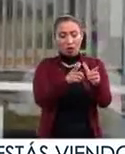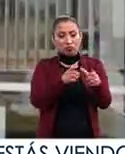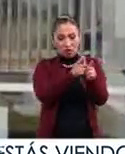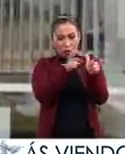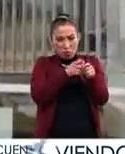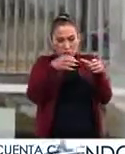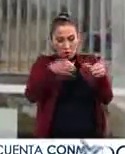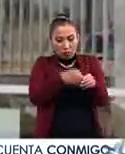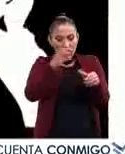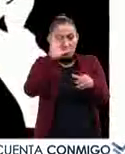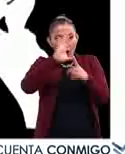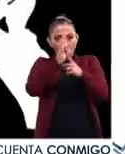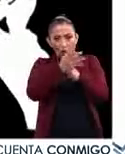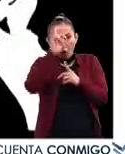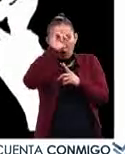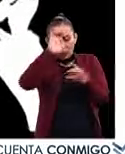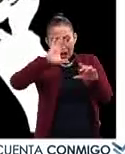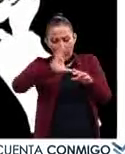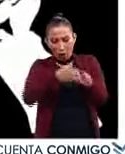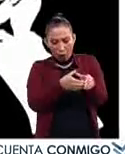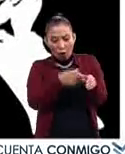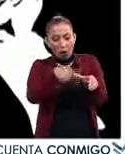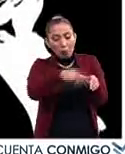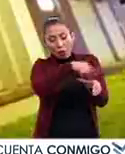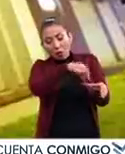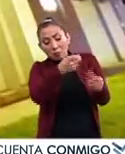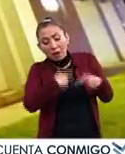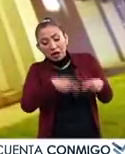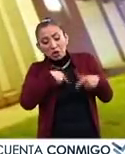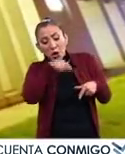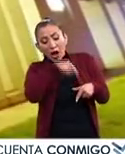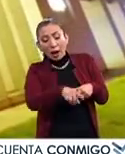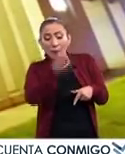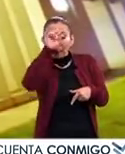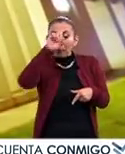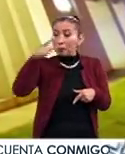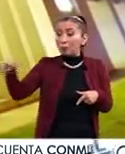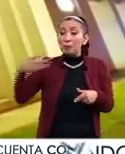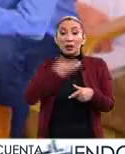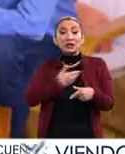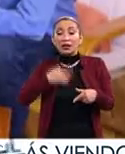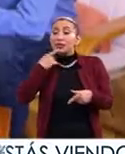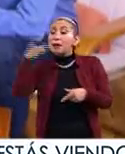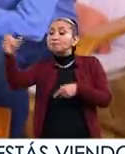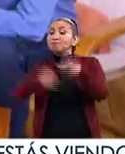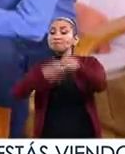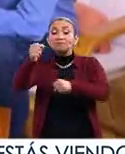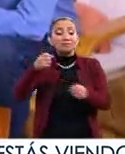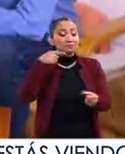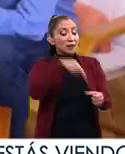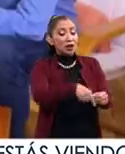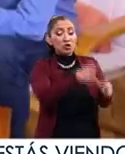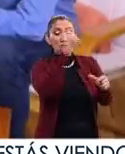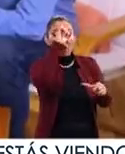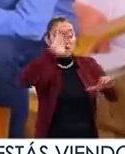rector, compuesto por un número de personas que propone el presidente,